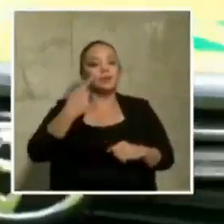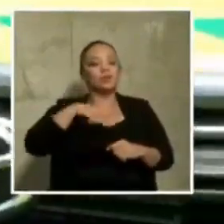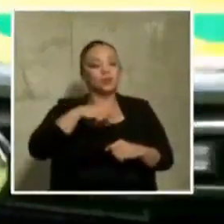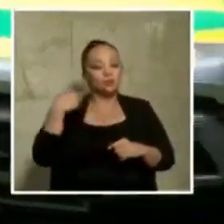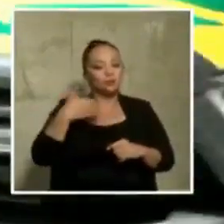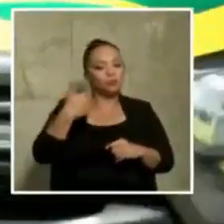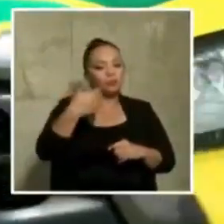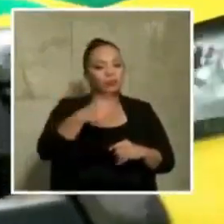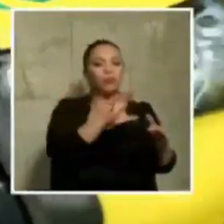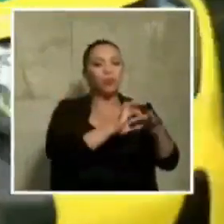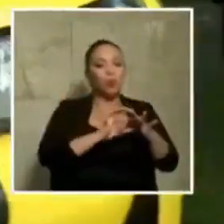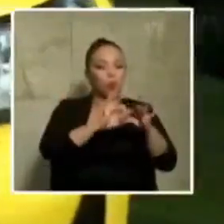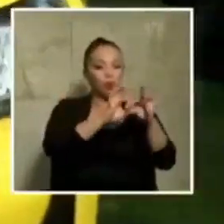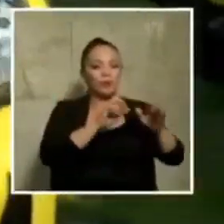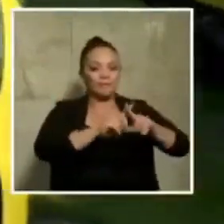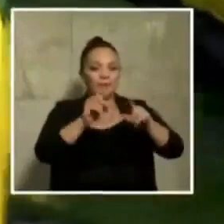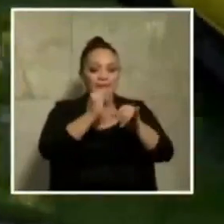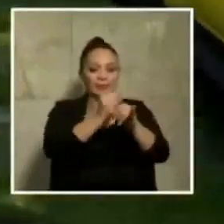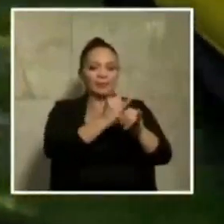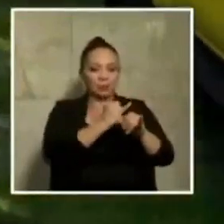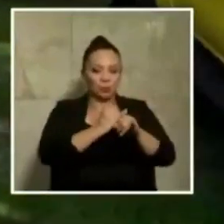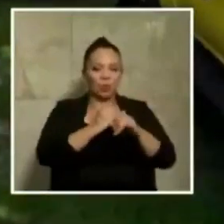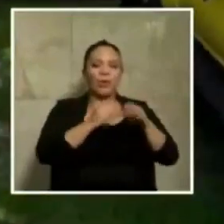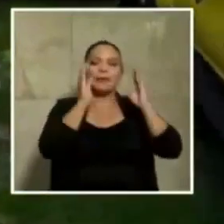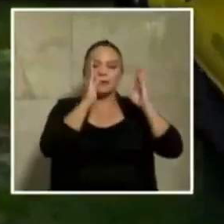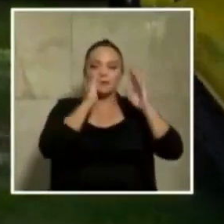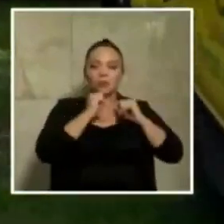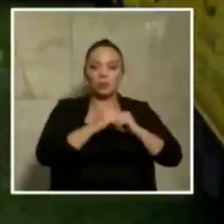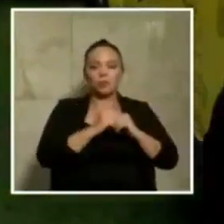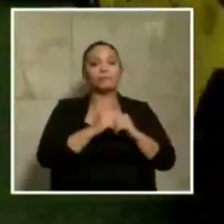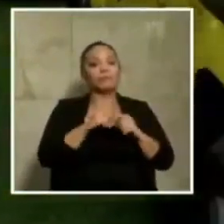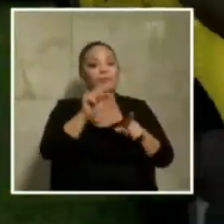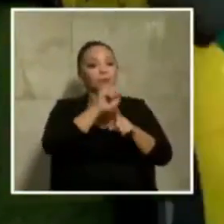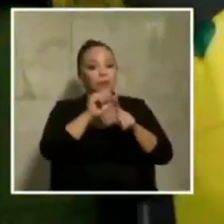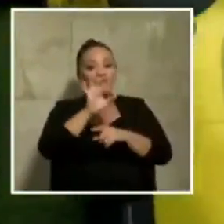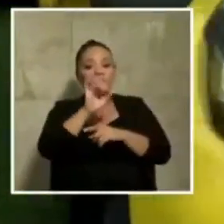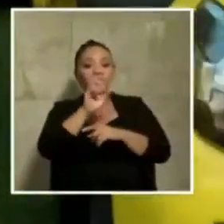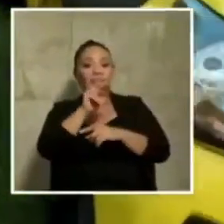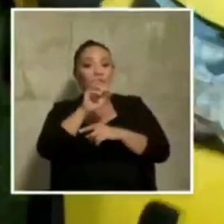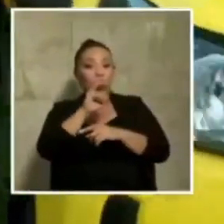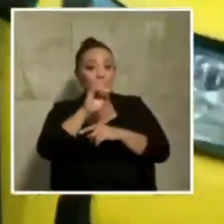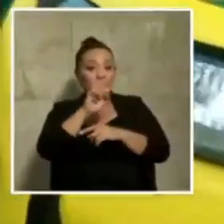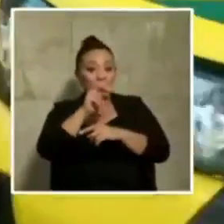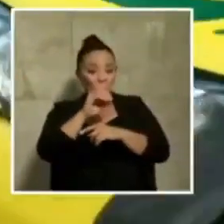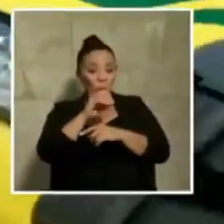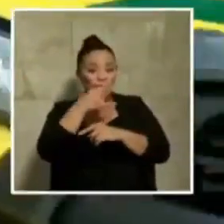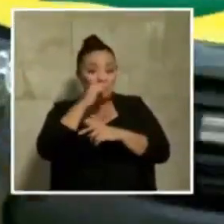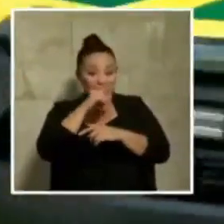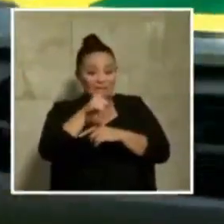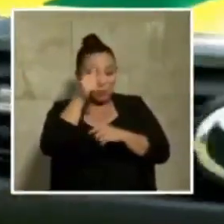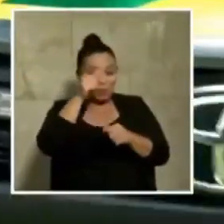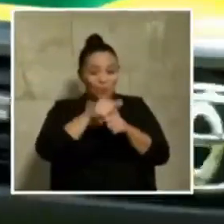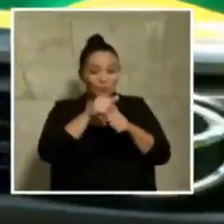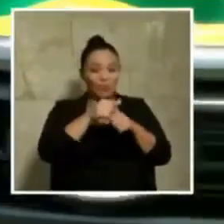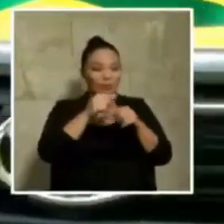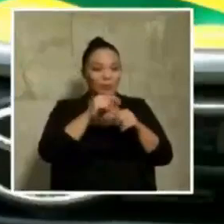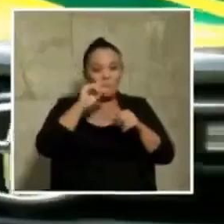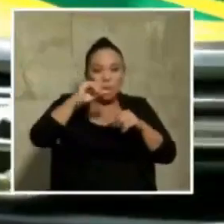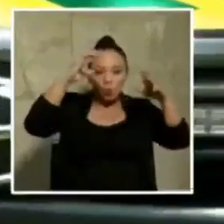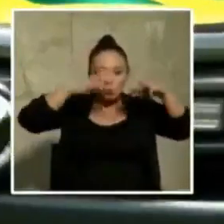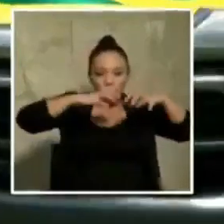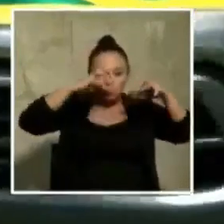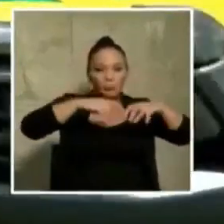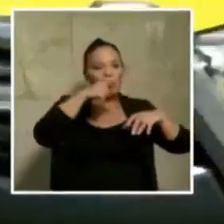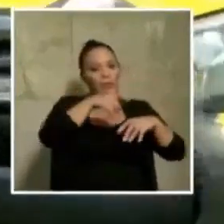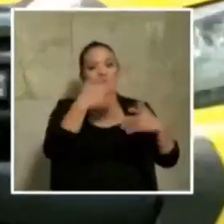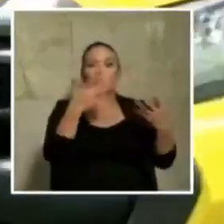coordinando con varias instituciones la atención al fenómeno del Niño, como usted sabe que aquí se ha anunciado, que va a impactar diferentes sectores